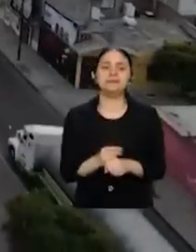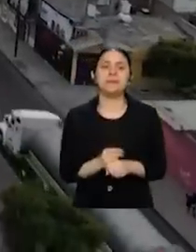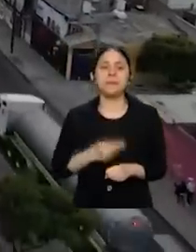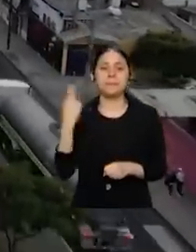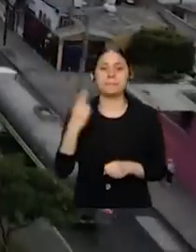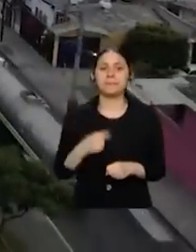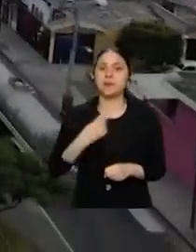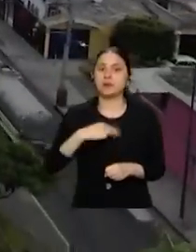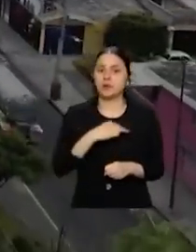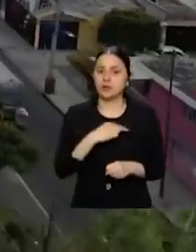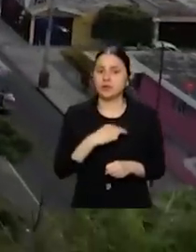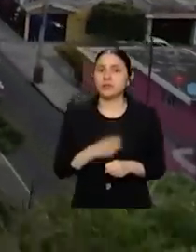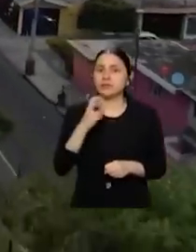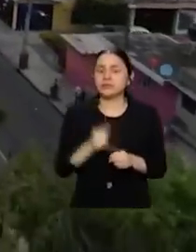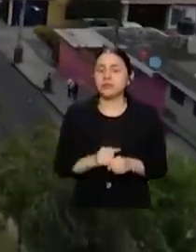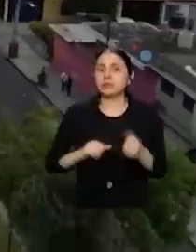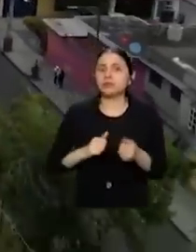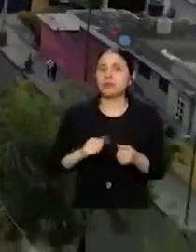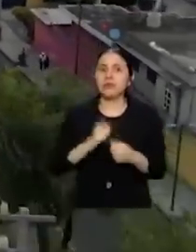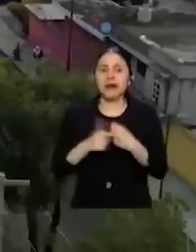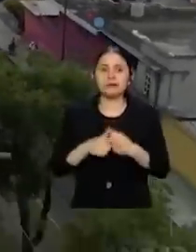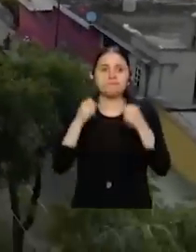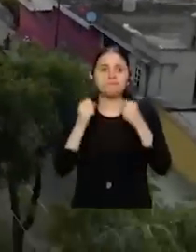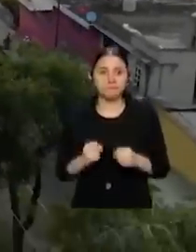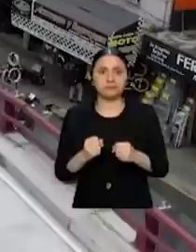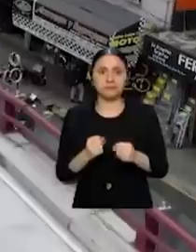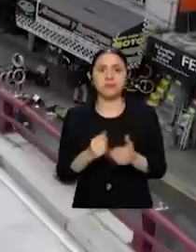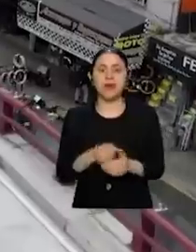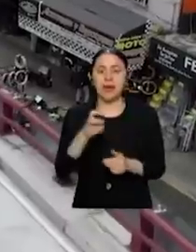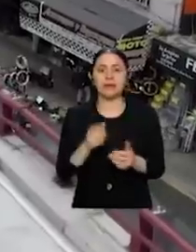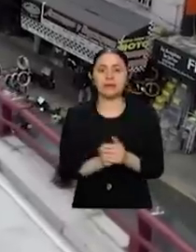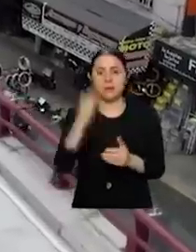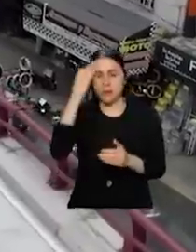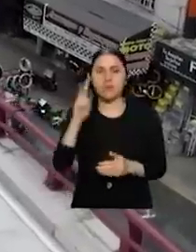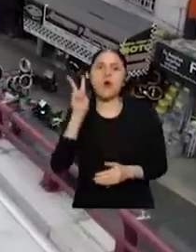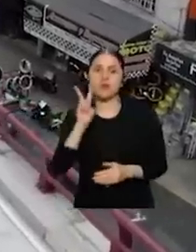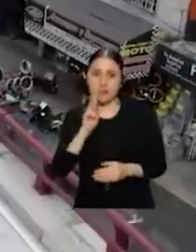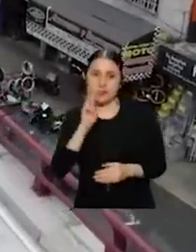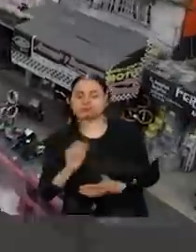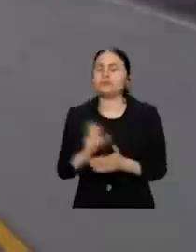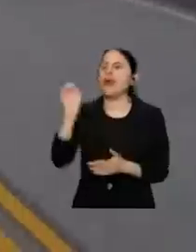son Constitución de 1917 y Tulipán.